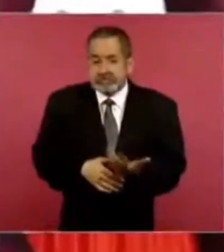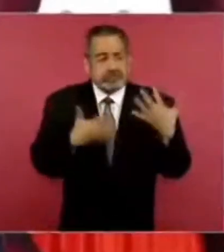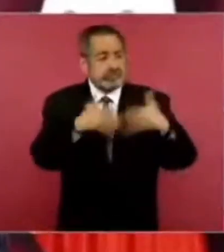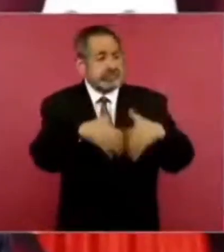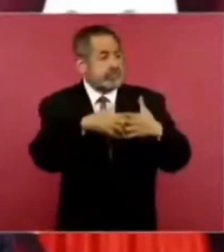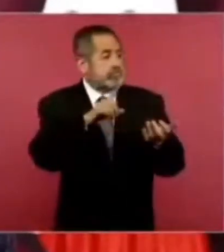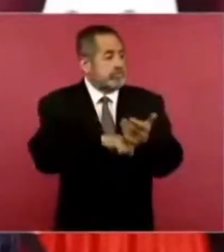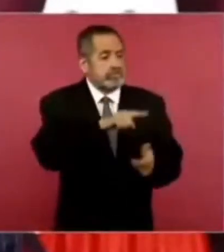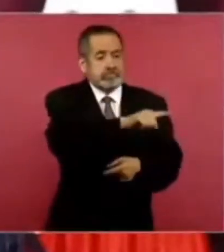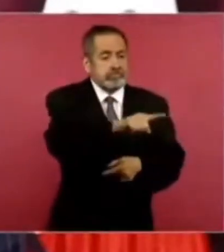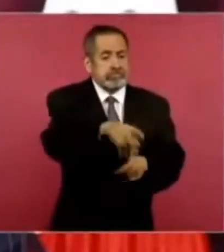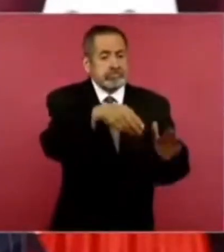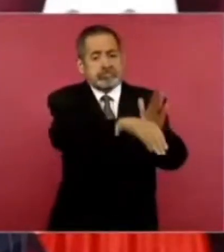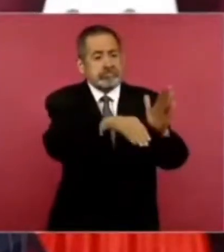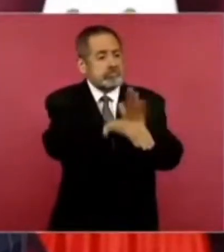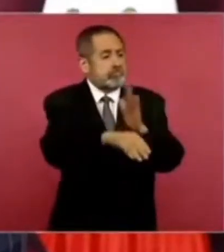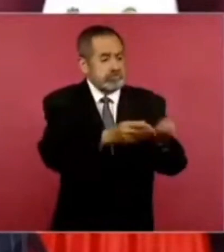con otros